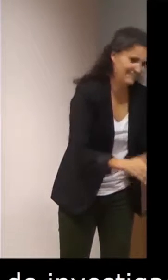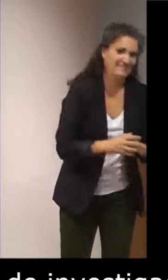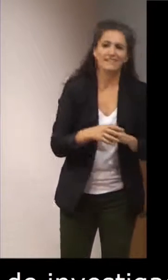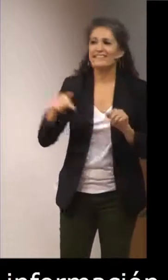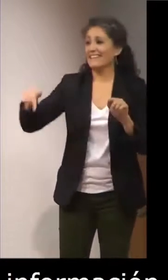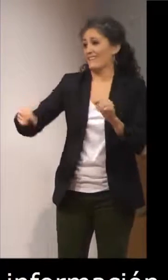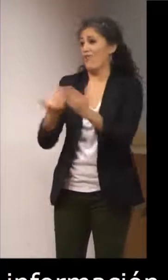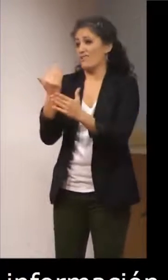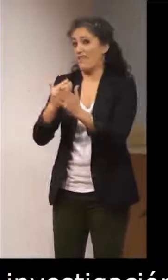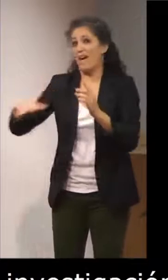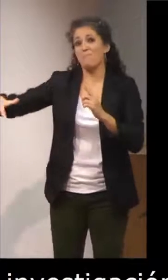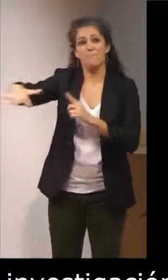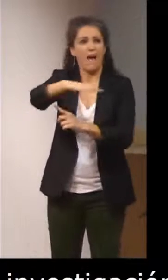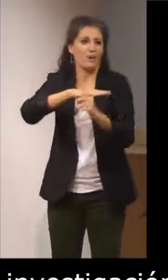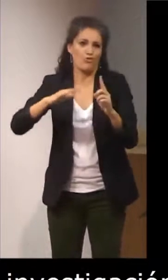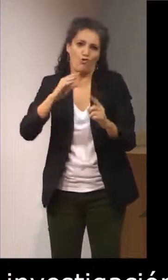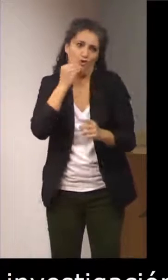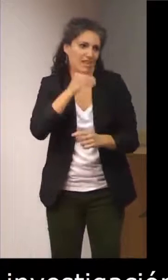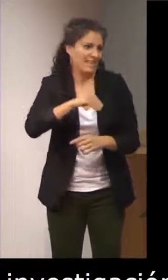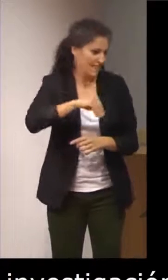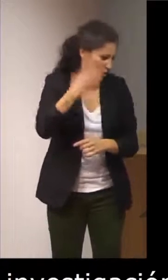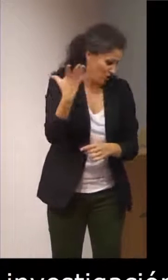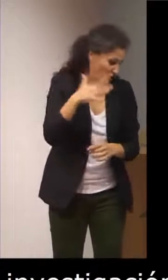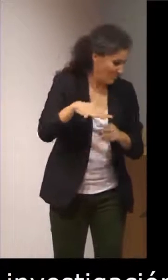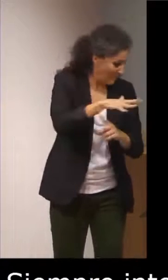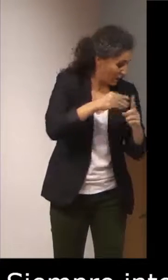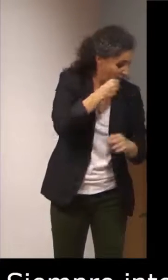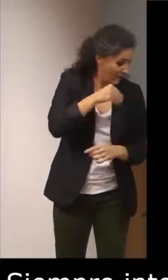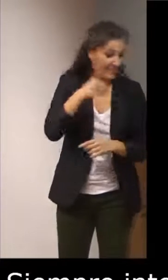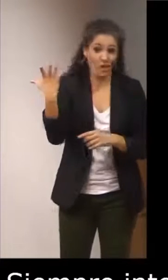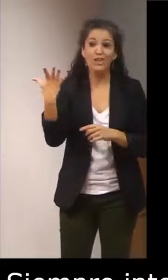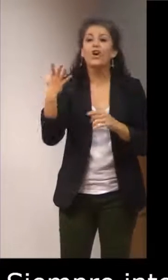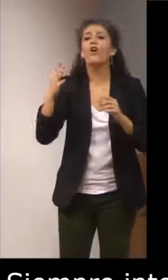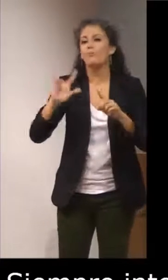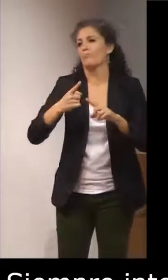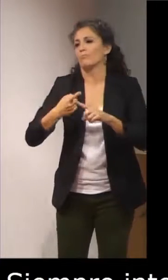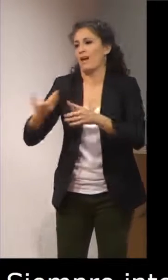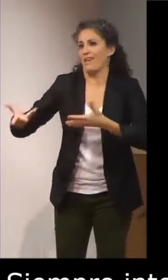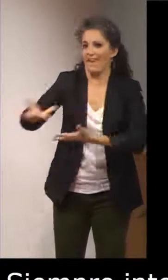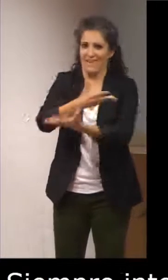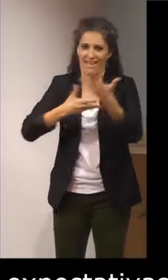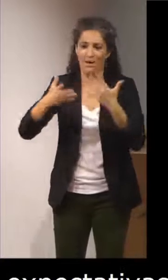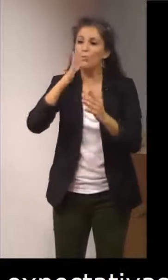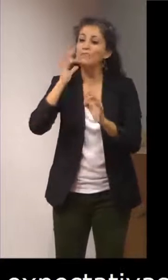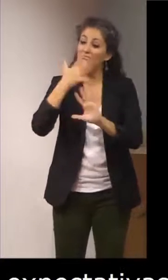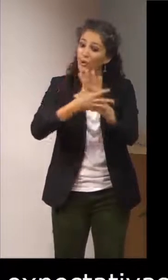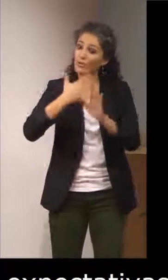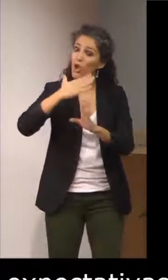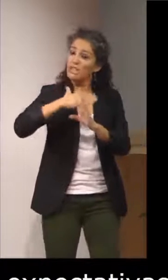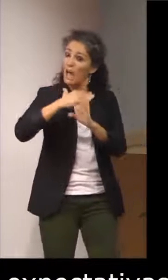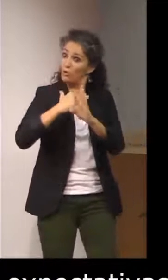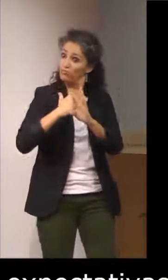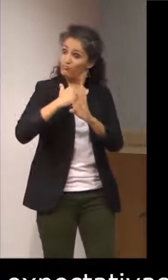dar respuesta a las expectativas y las necesidades de la comunidad lingüística usuaria. Y este es el marco idóneo para